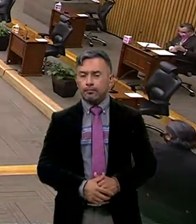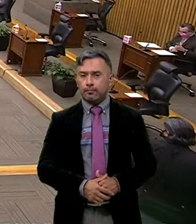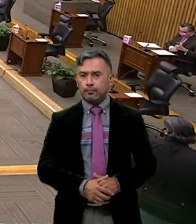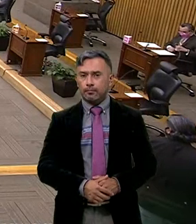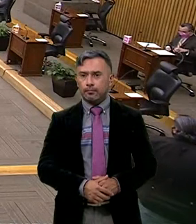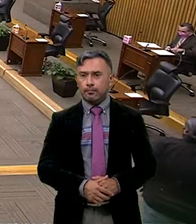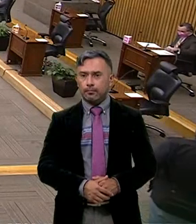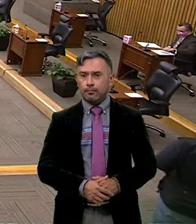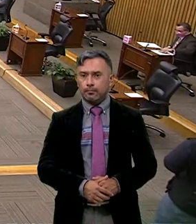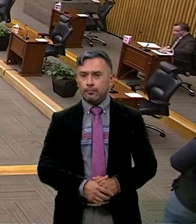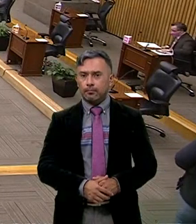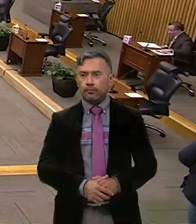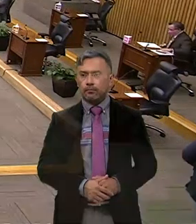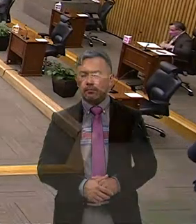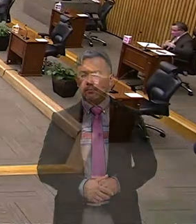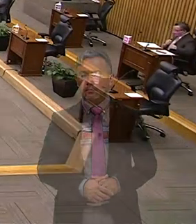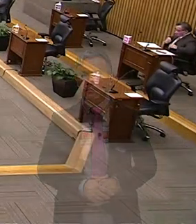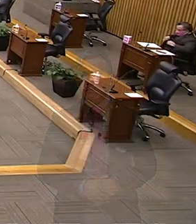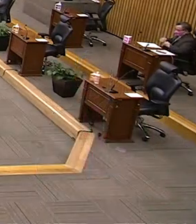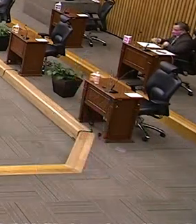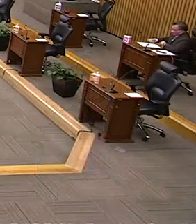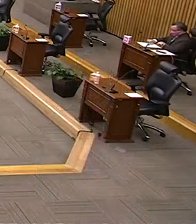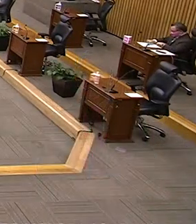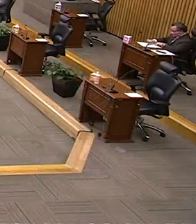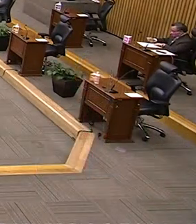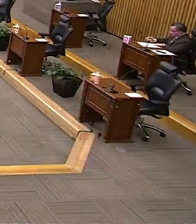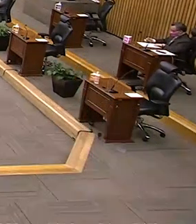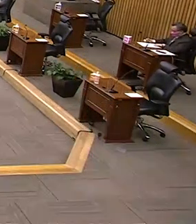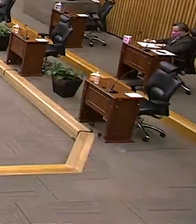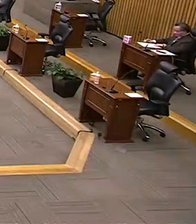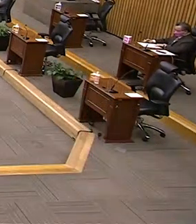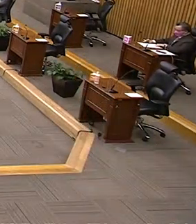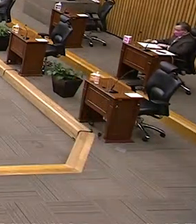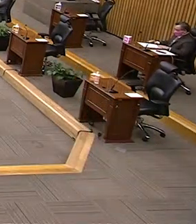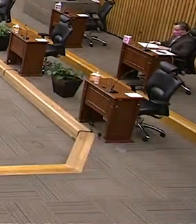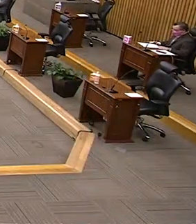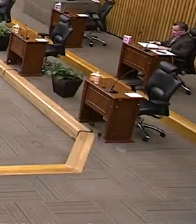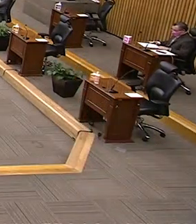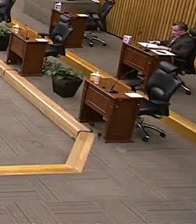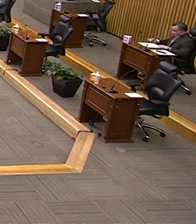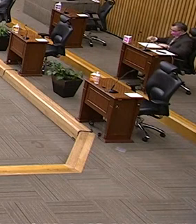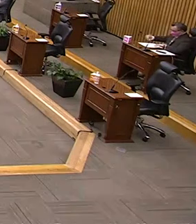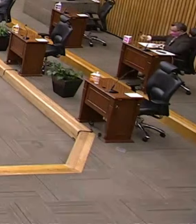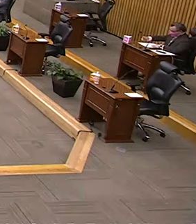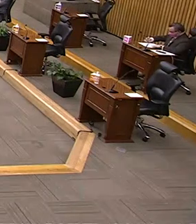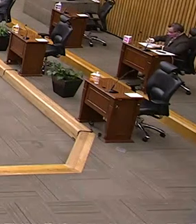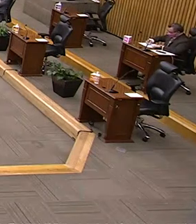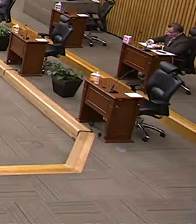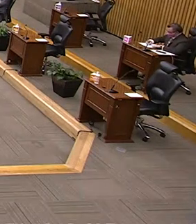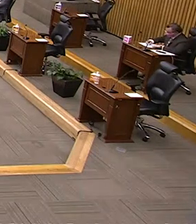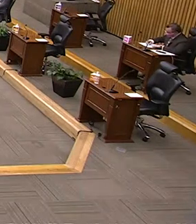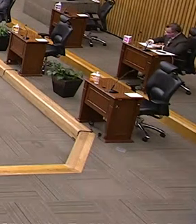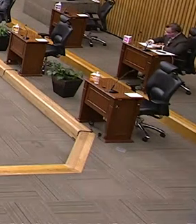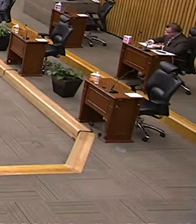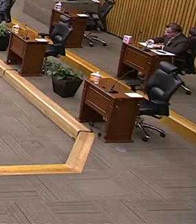3 efe ah e